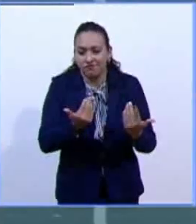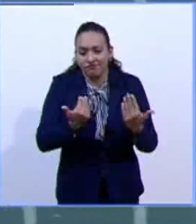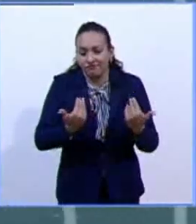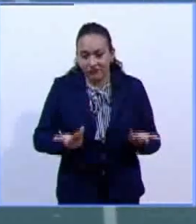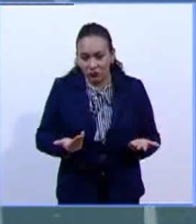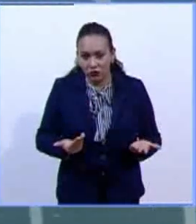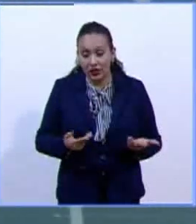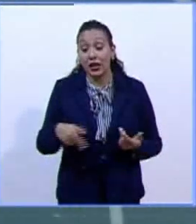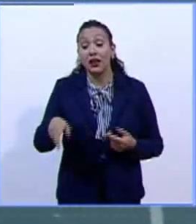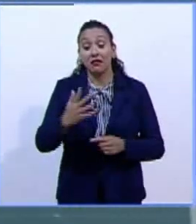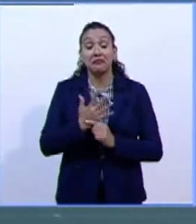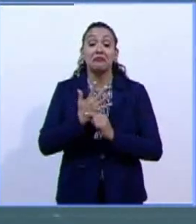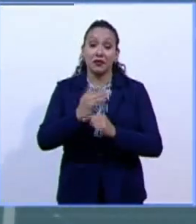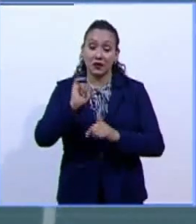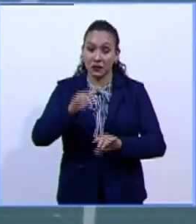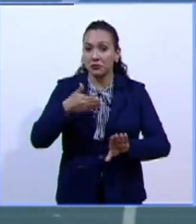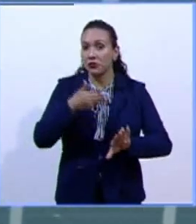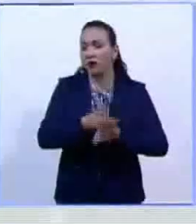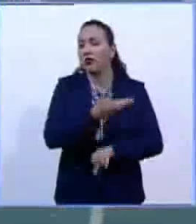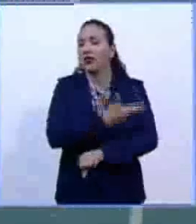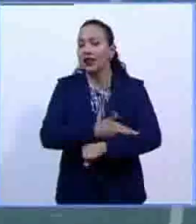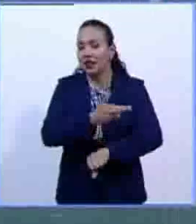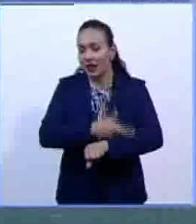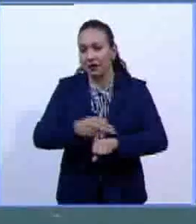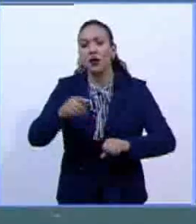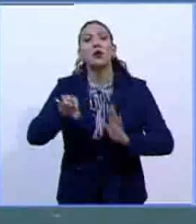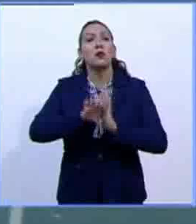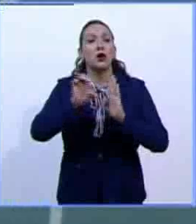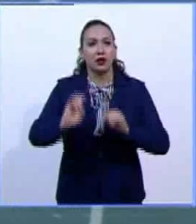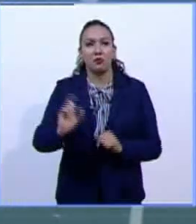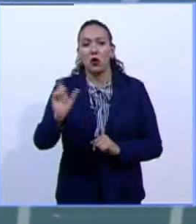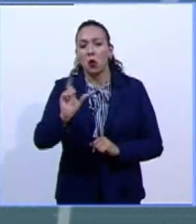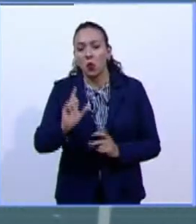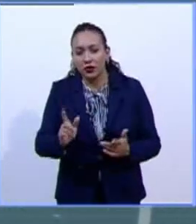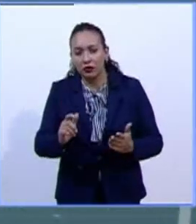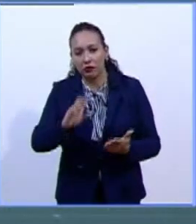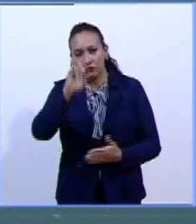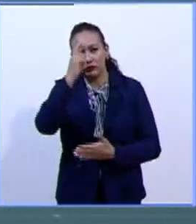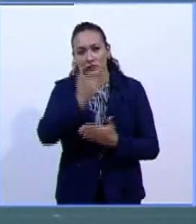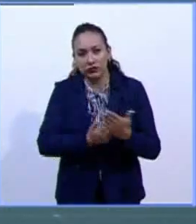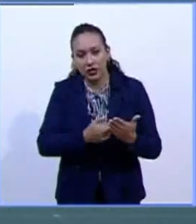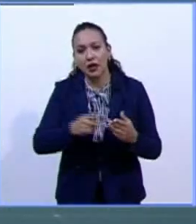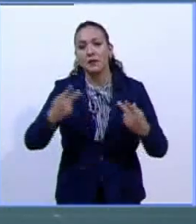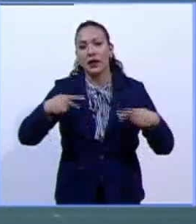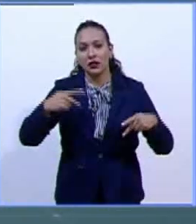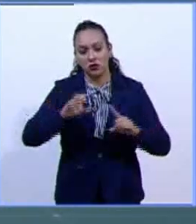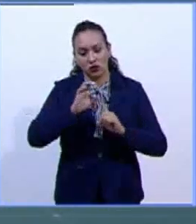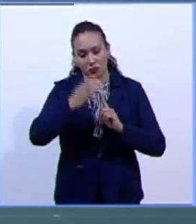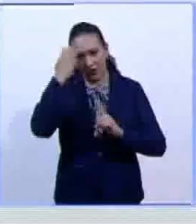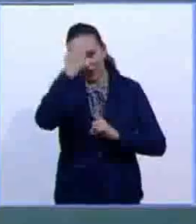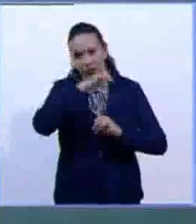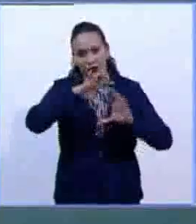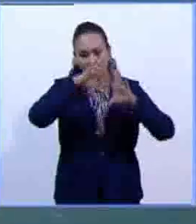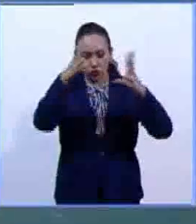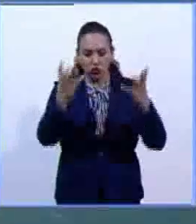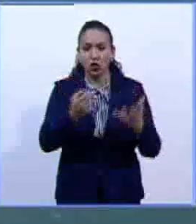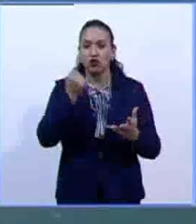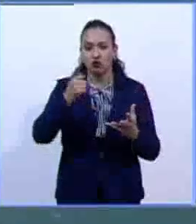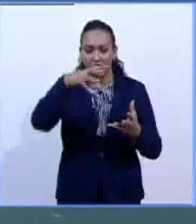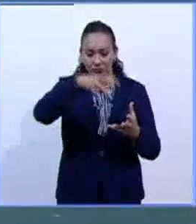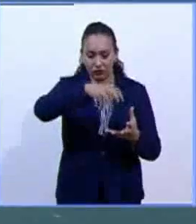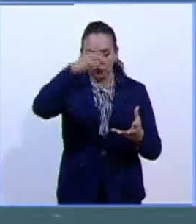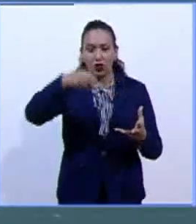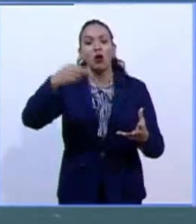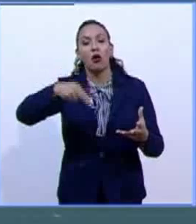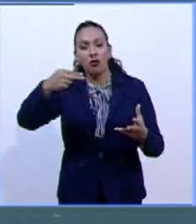presuntamente se cometieron en los procedimientos de insaculación que llevaron a cabo los comités de evaluación de los poderes ejecutivo